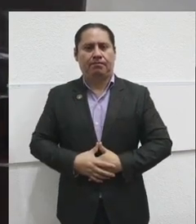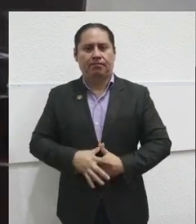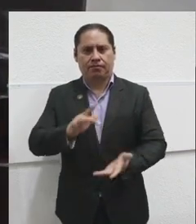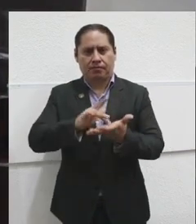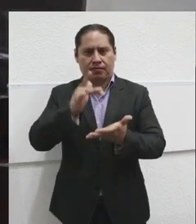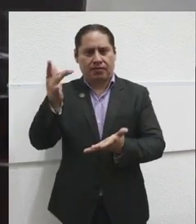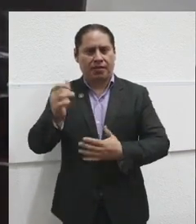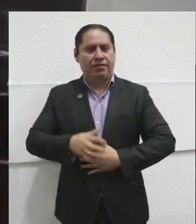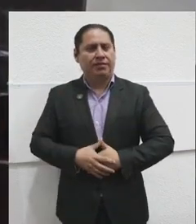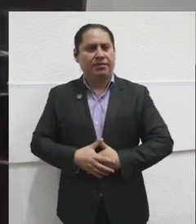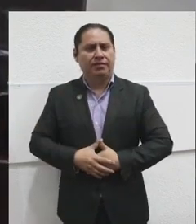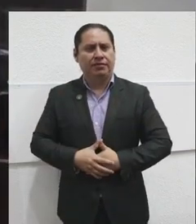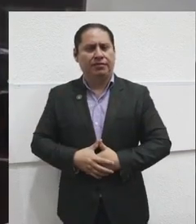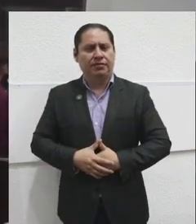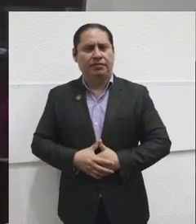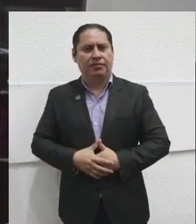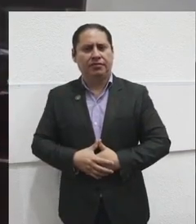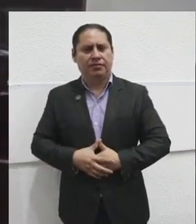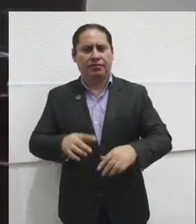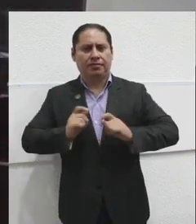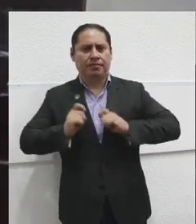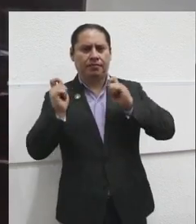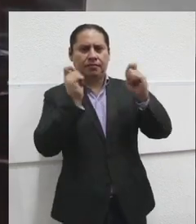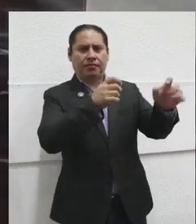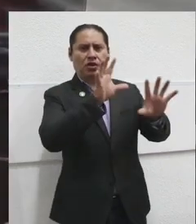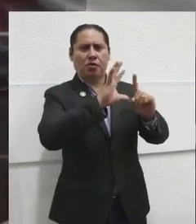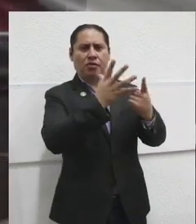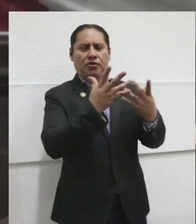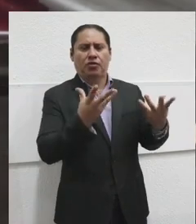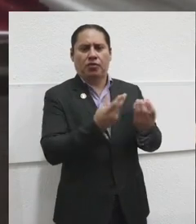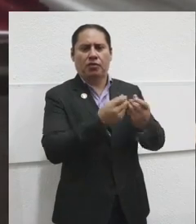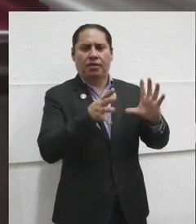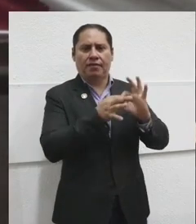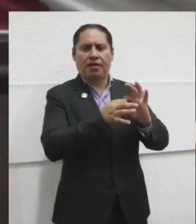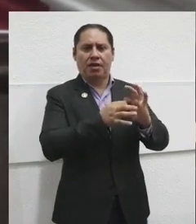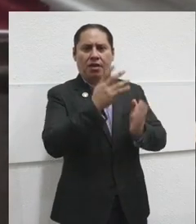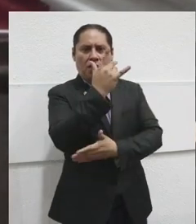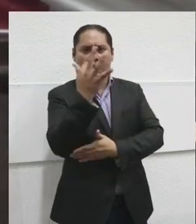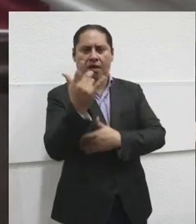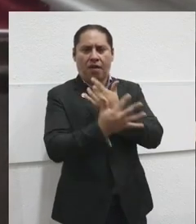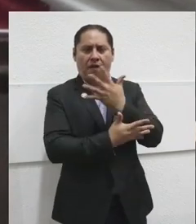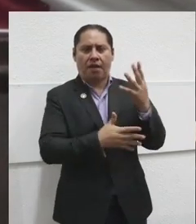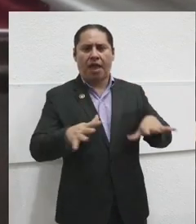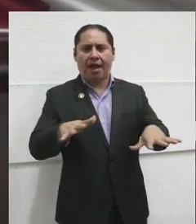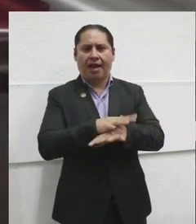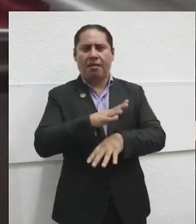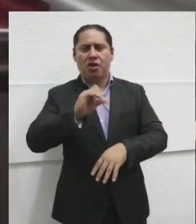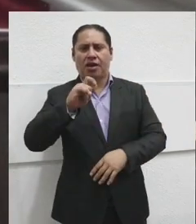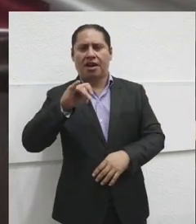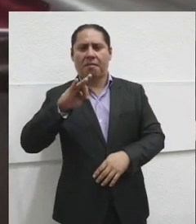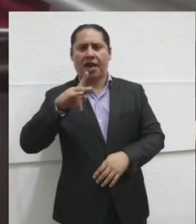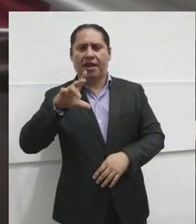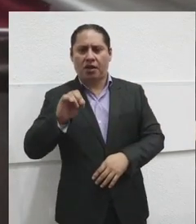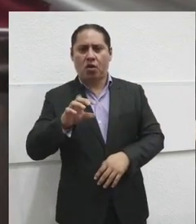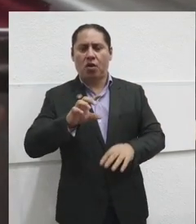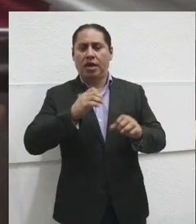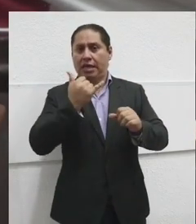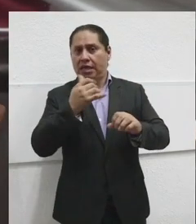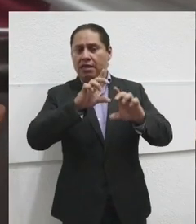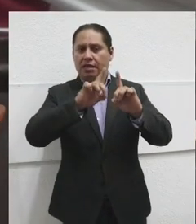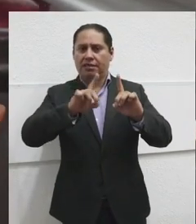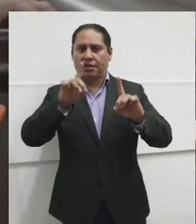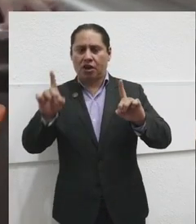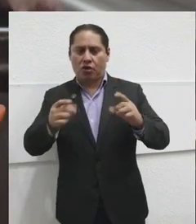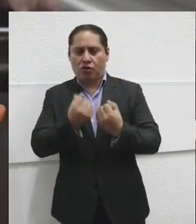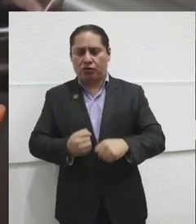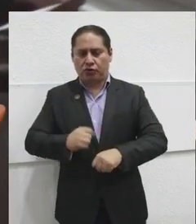Gracias, diputada secretaria. Túrnese a las Comisiones Unidas de Ecología y Cambio Climático y de Desarrollo Social y de